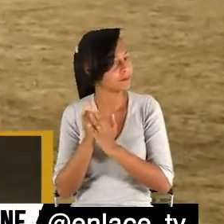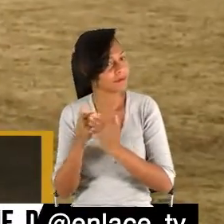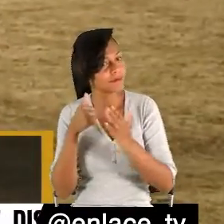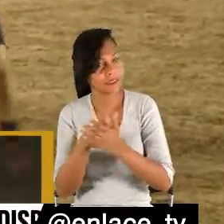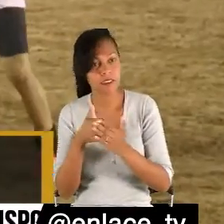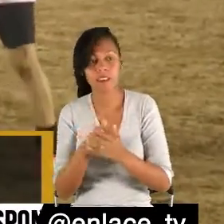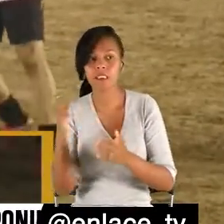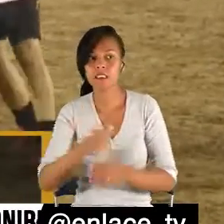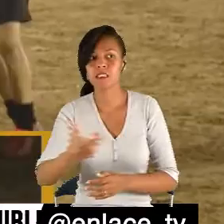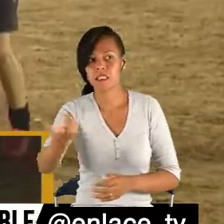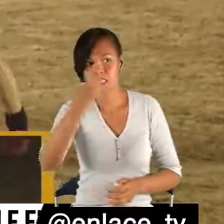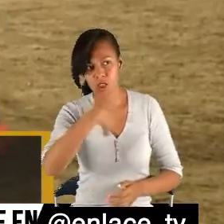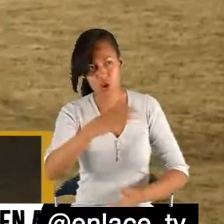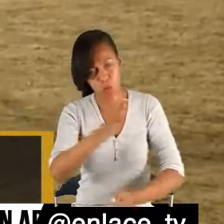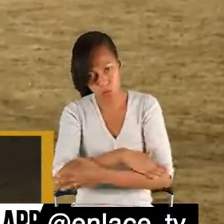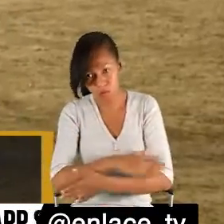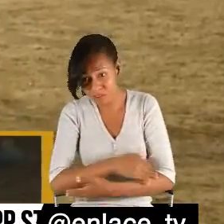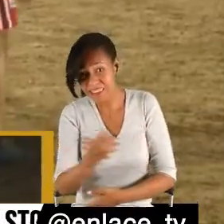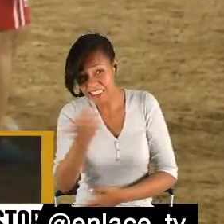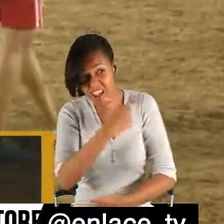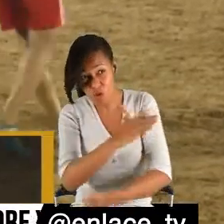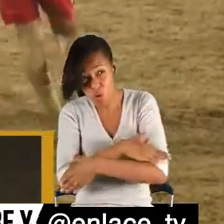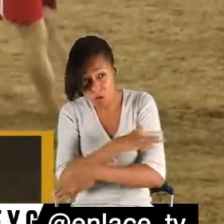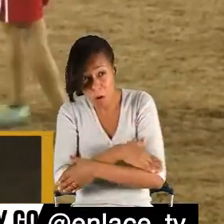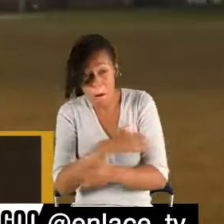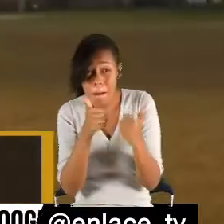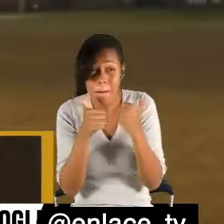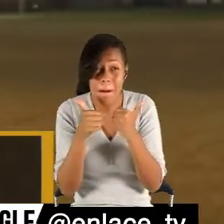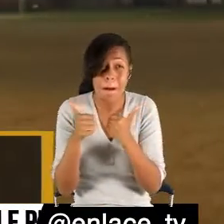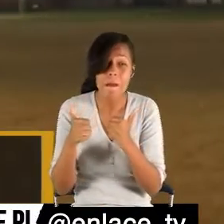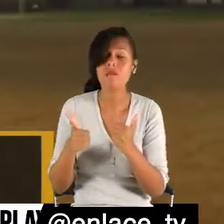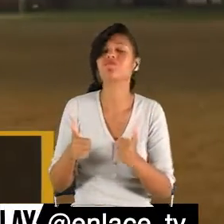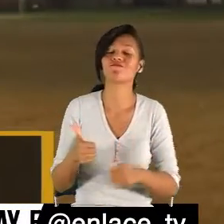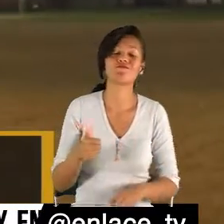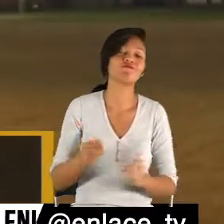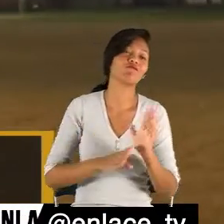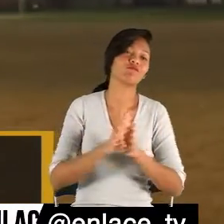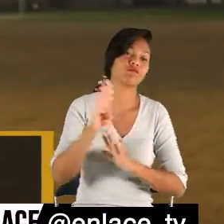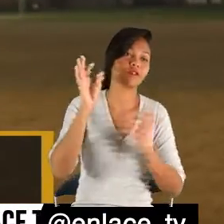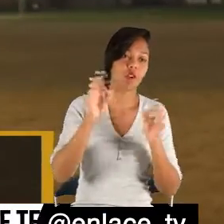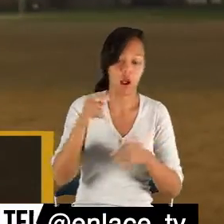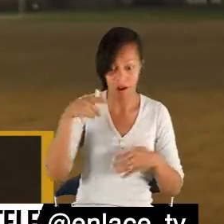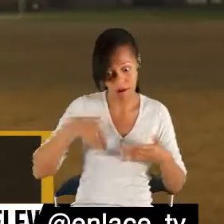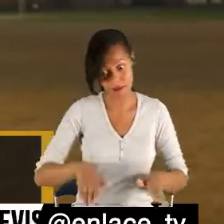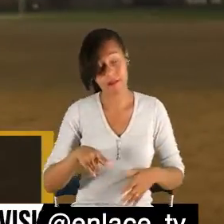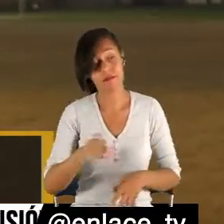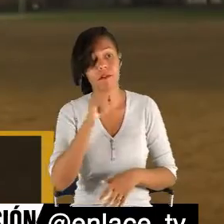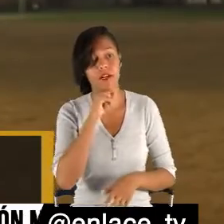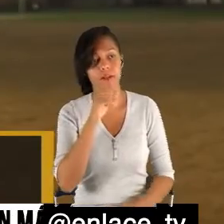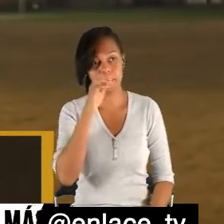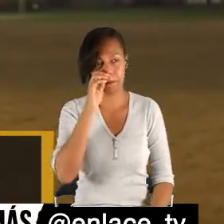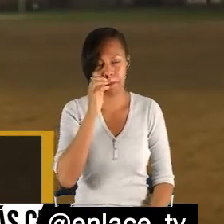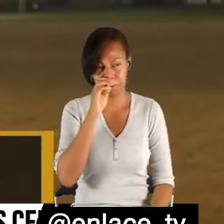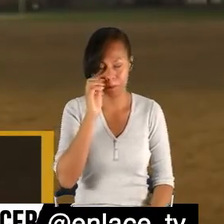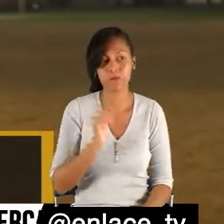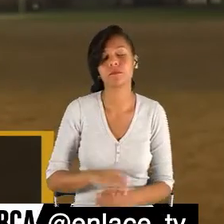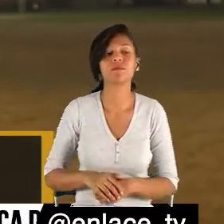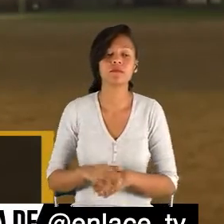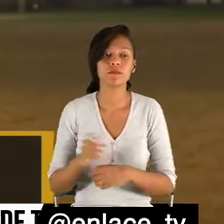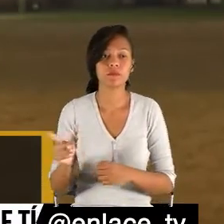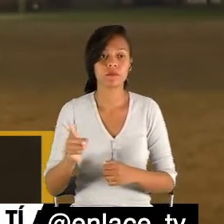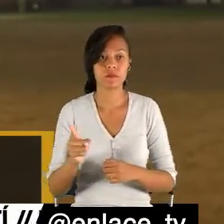cuenta y tener más disciplina pero si hay jugadores para seguir formando jugar el de la tierra que próximamente probablemente lleguen